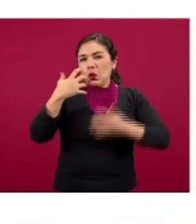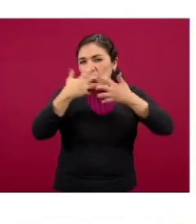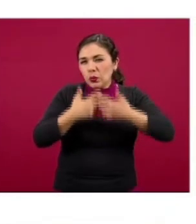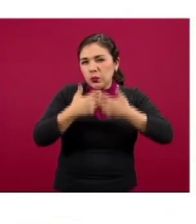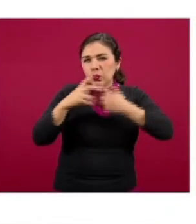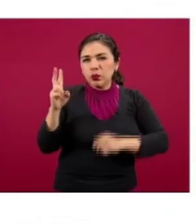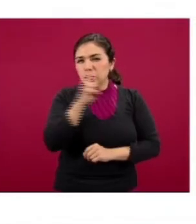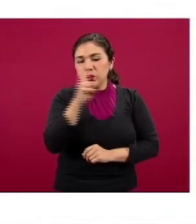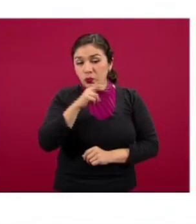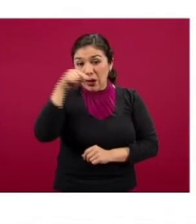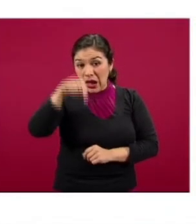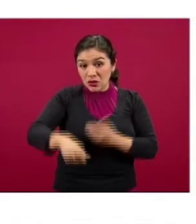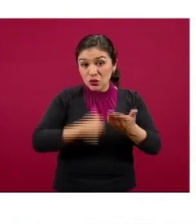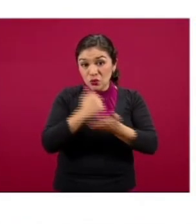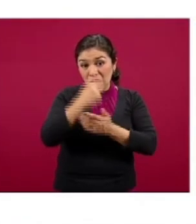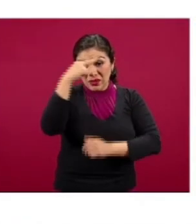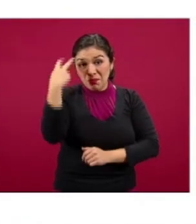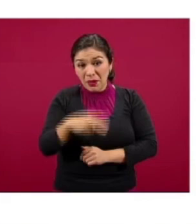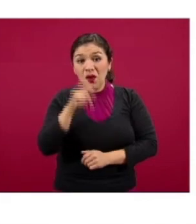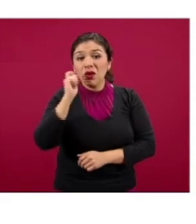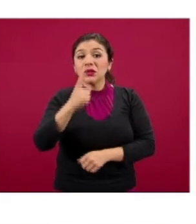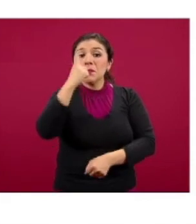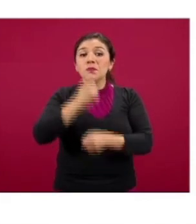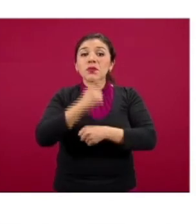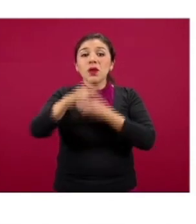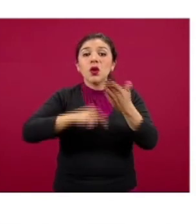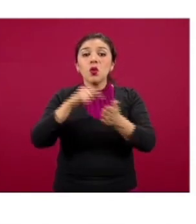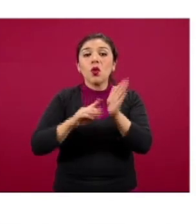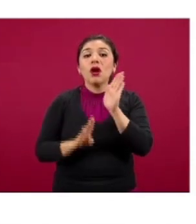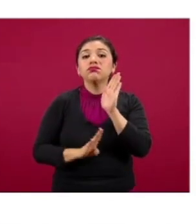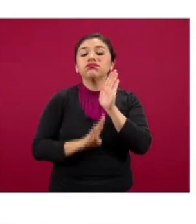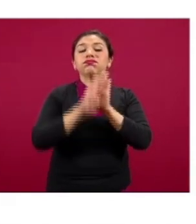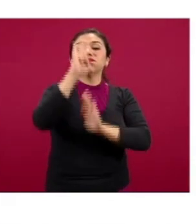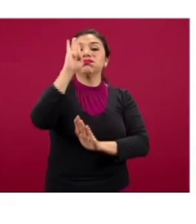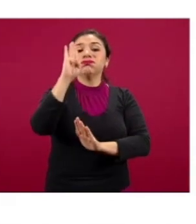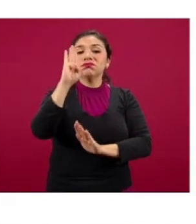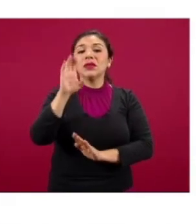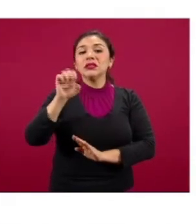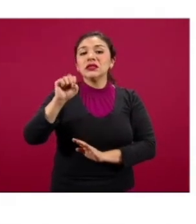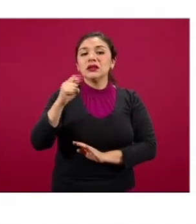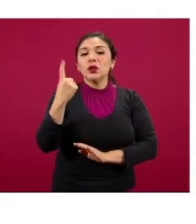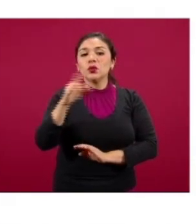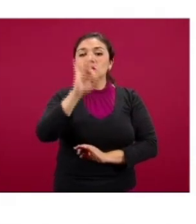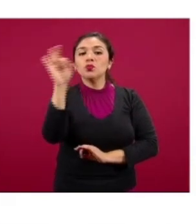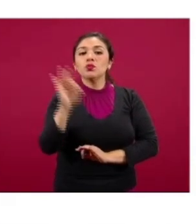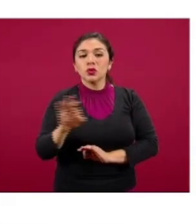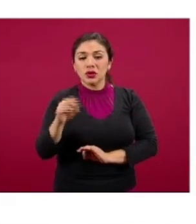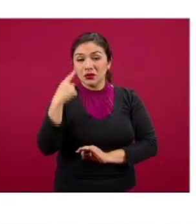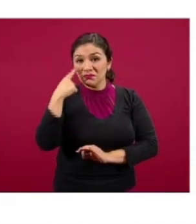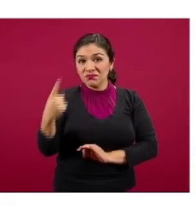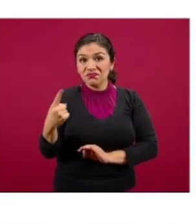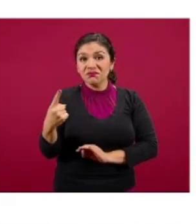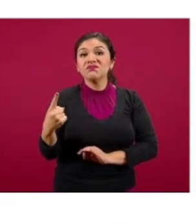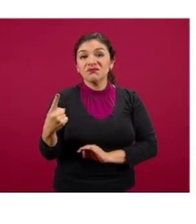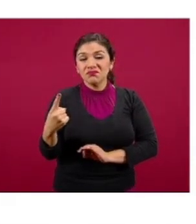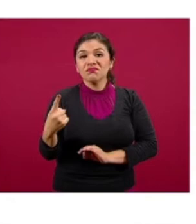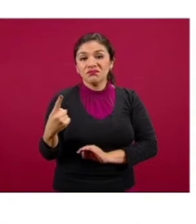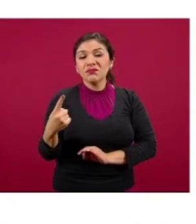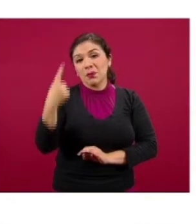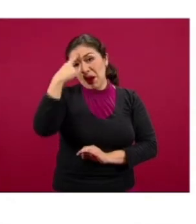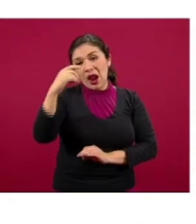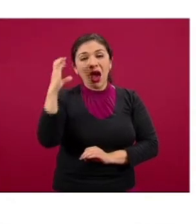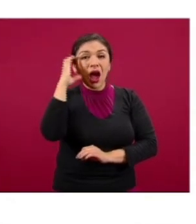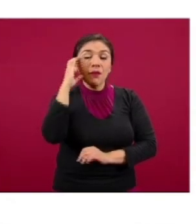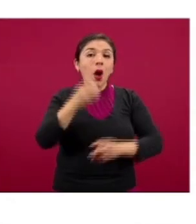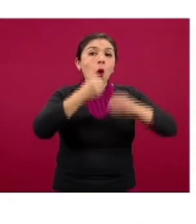este momento la Ciudad de México es la entidad federativa con la mayor ocupación, 61% de las